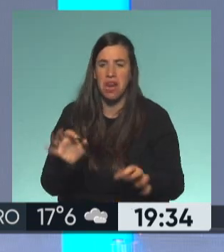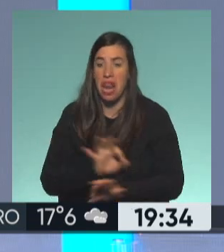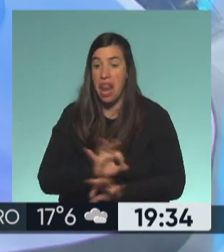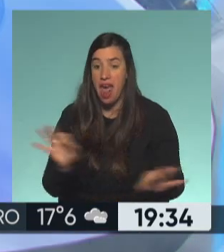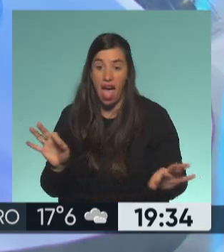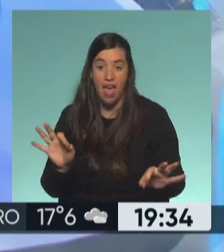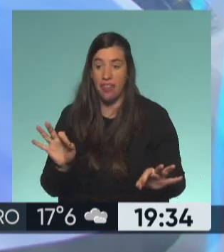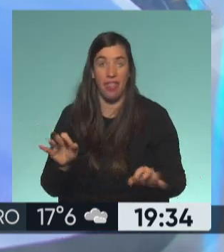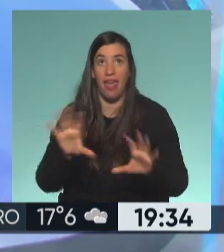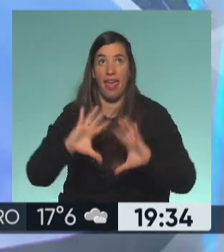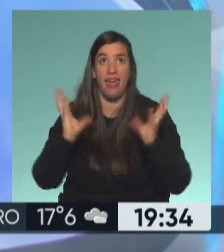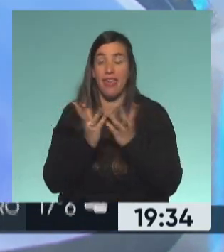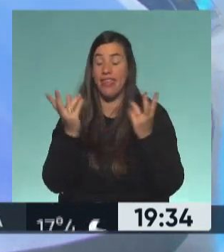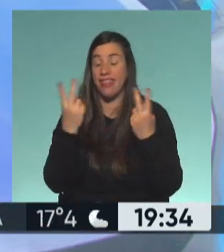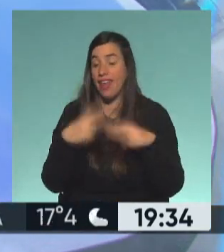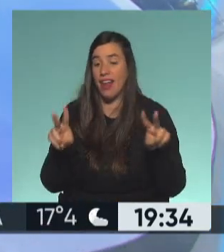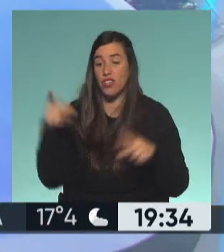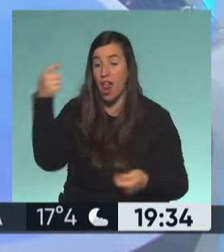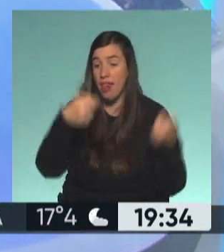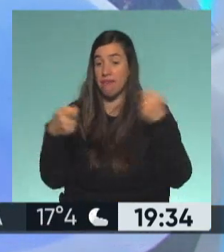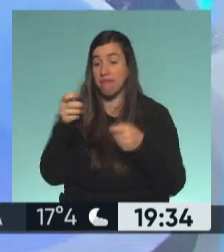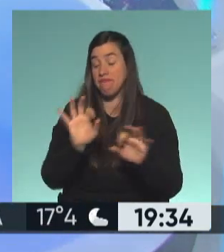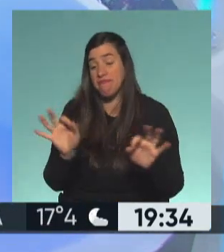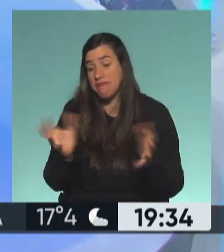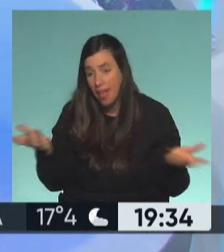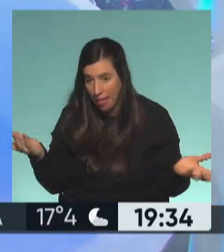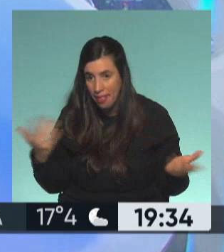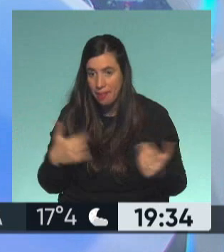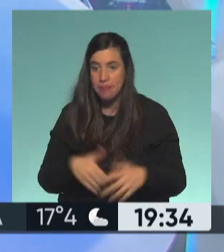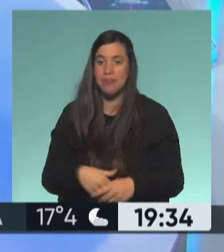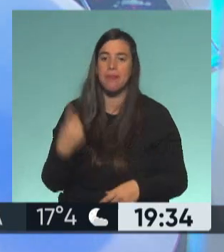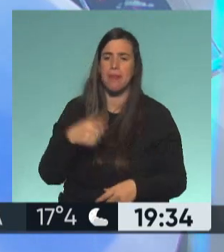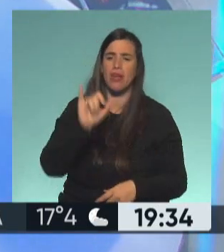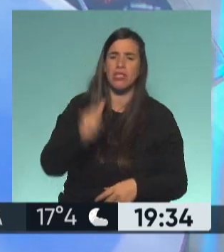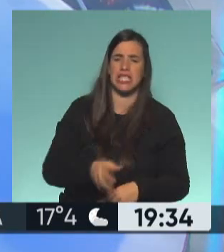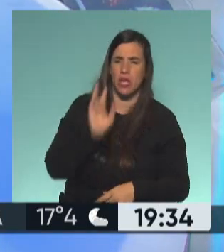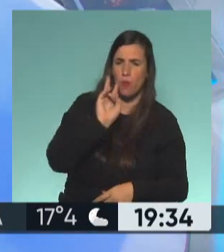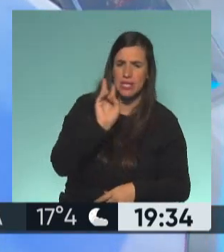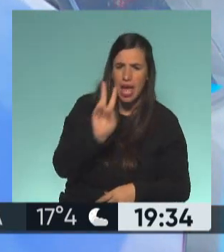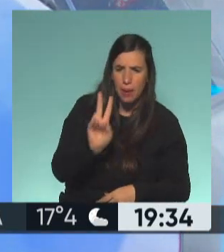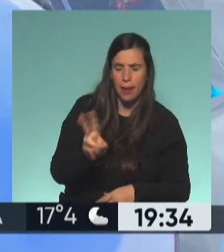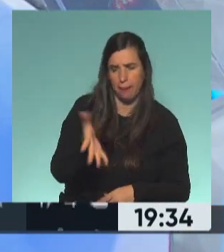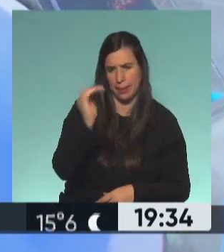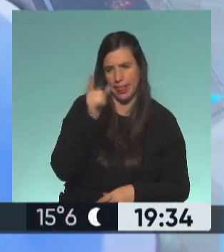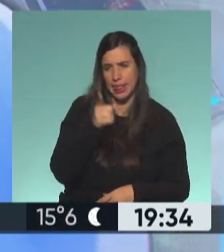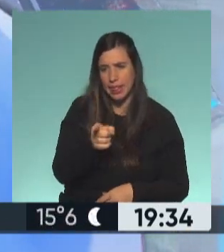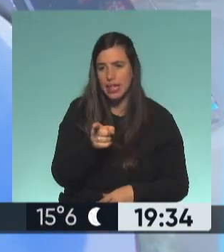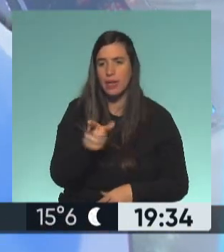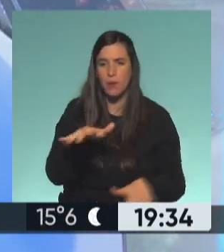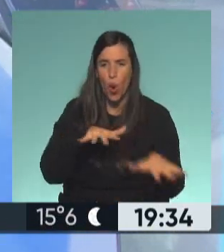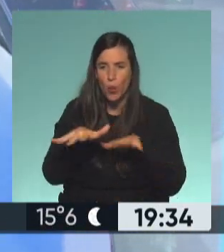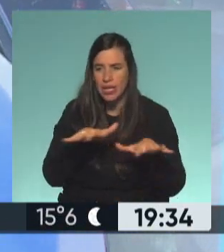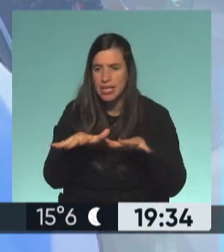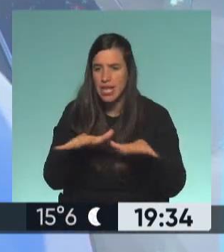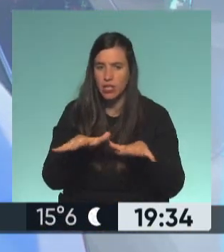nivel internacional y no creo que sea un riesgo real. Pero lo que sí se puede observar es esta movilización reaccionaria, este uso